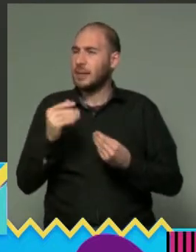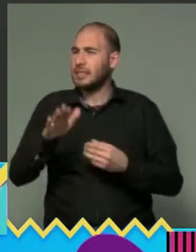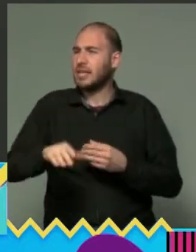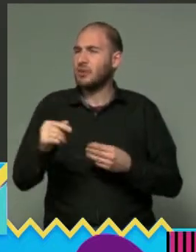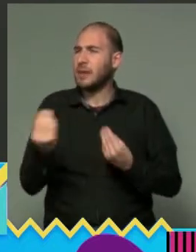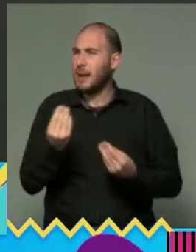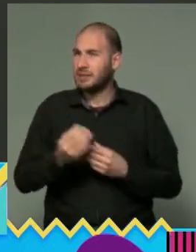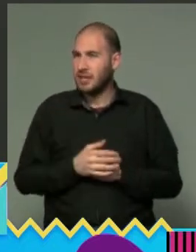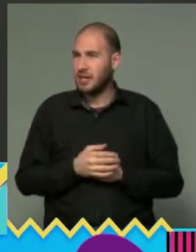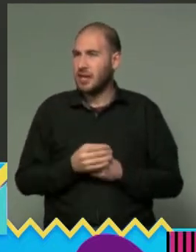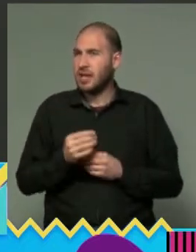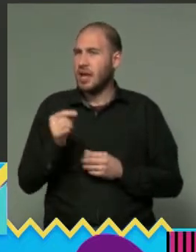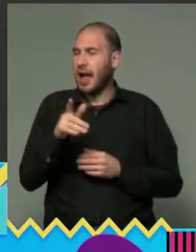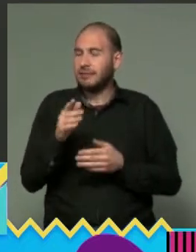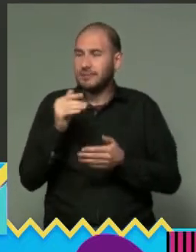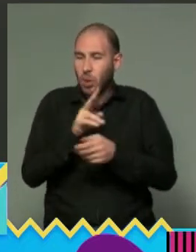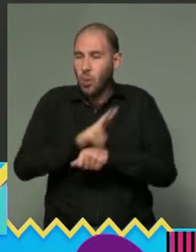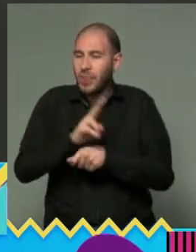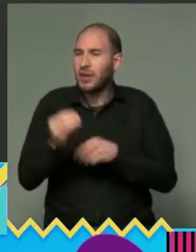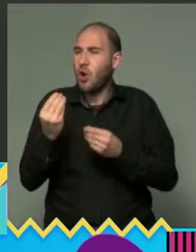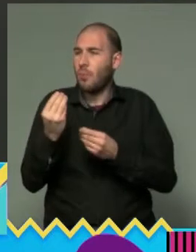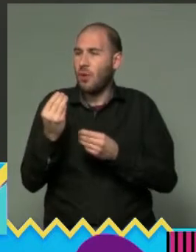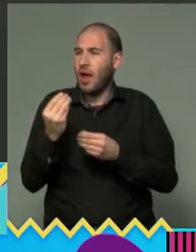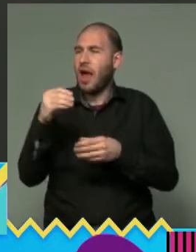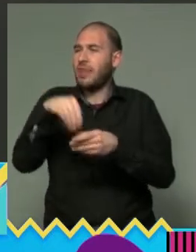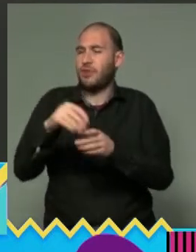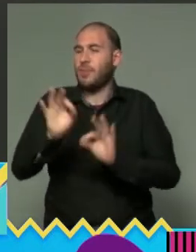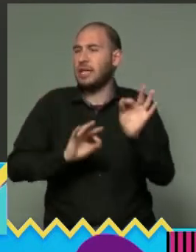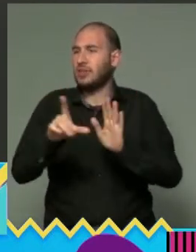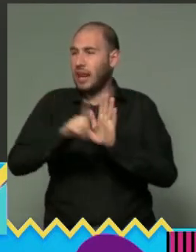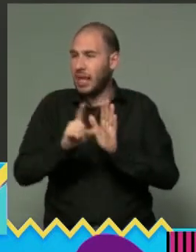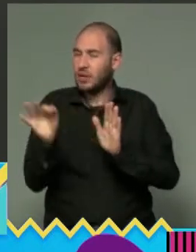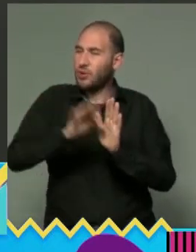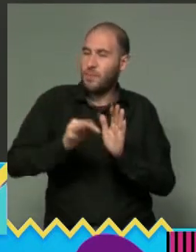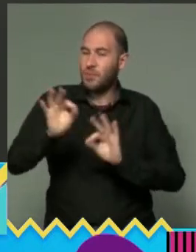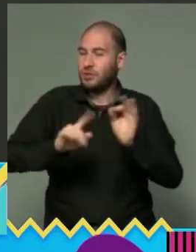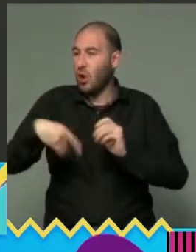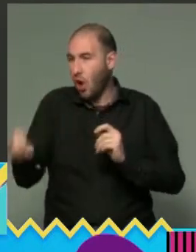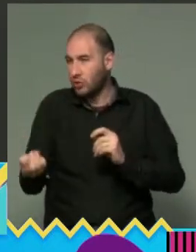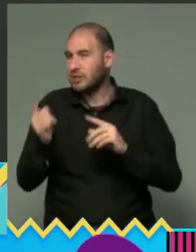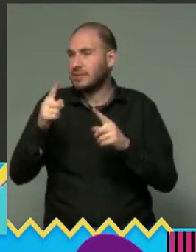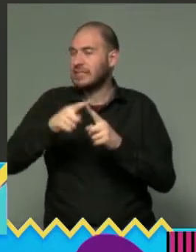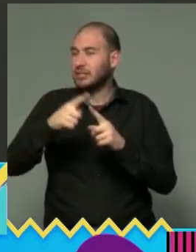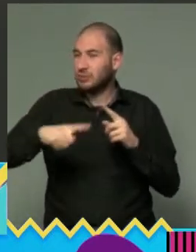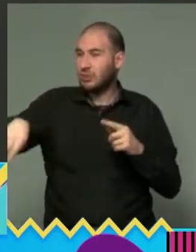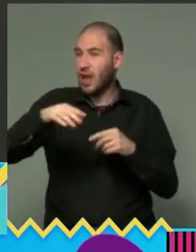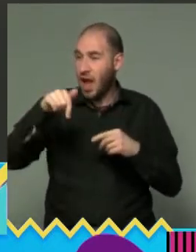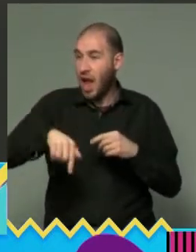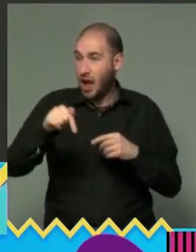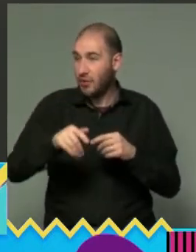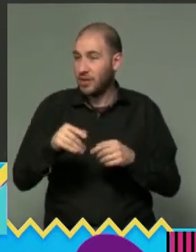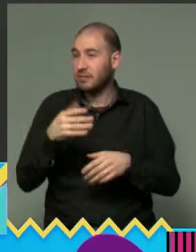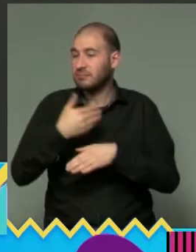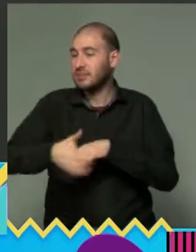en definitiva? ¿Cómo se lo está contemplando desde este proyecto de ley o desde otros proyectos y desde las instituciones que actualmente ya